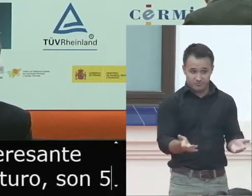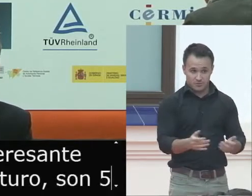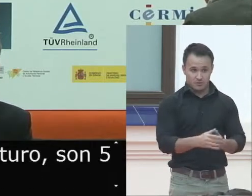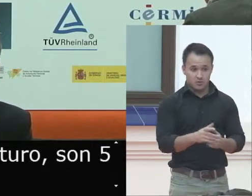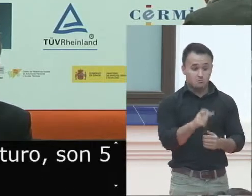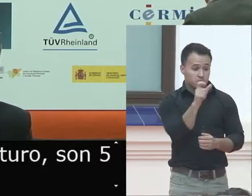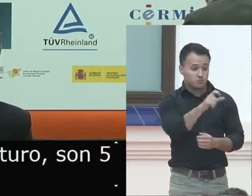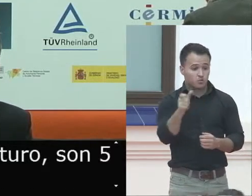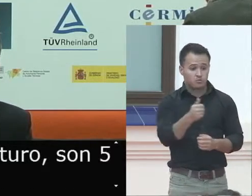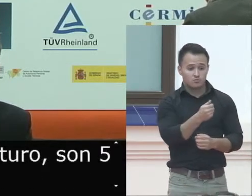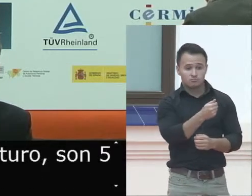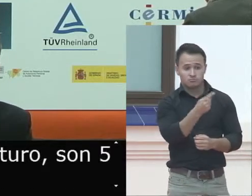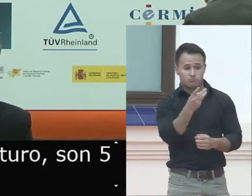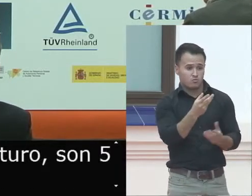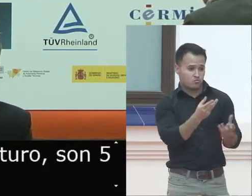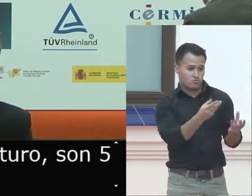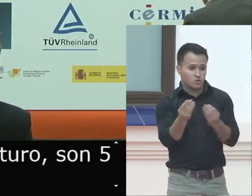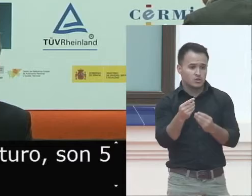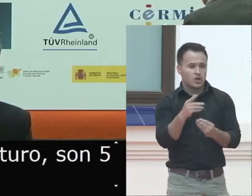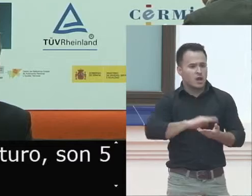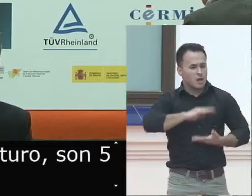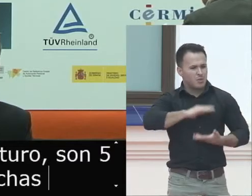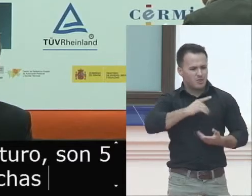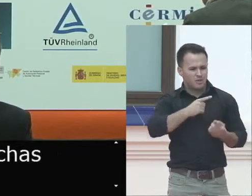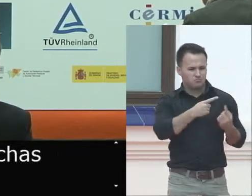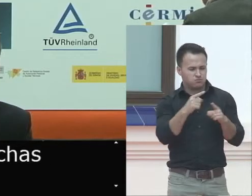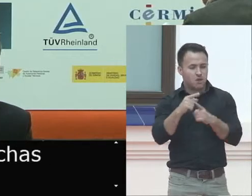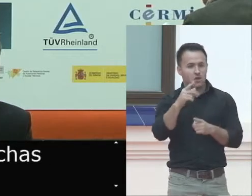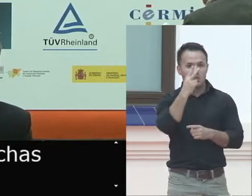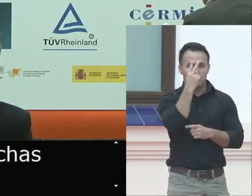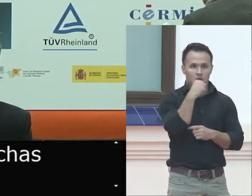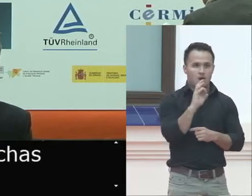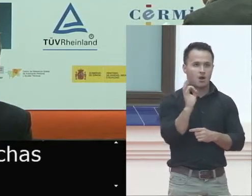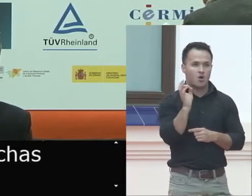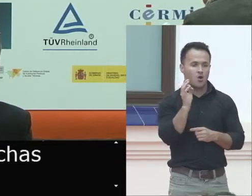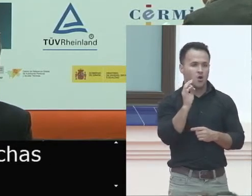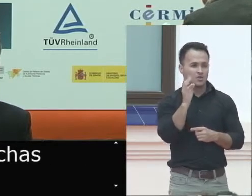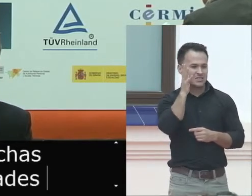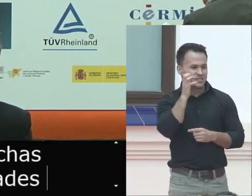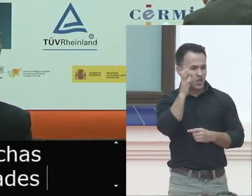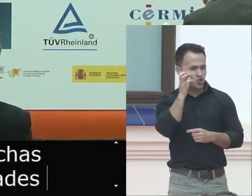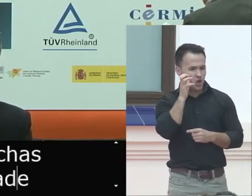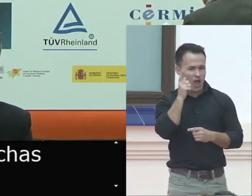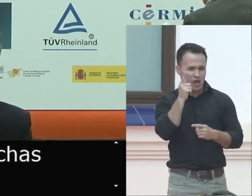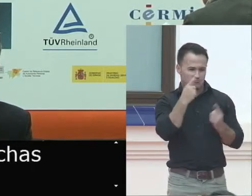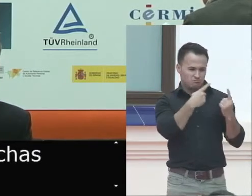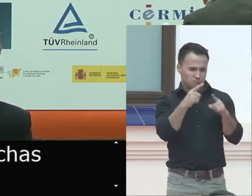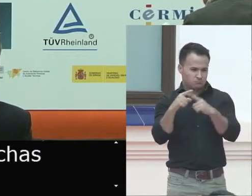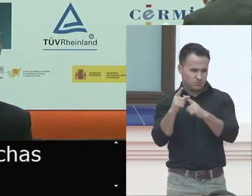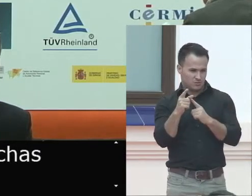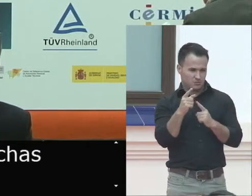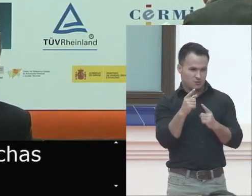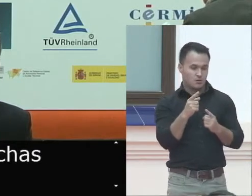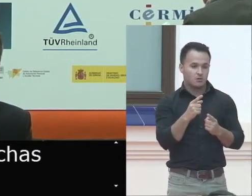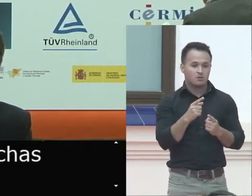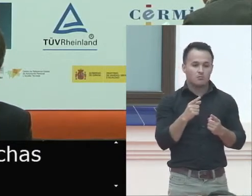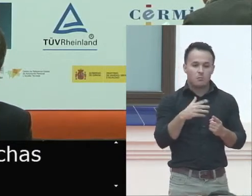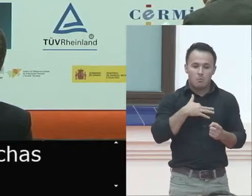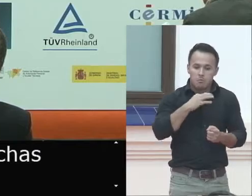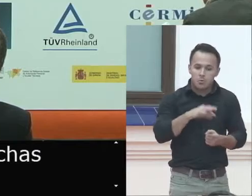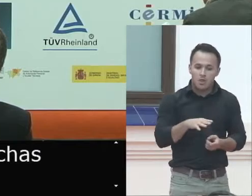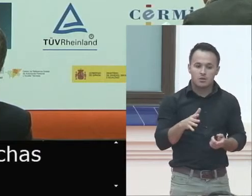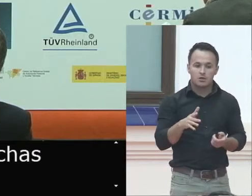muchísimas personas con distintas capacidades, o personas ciegas, con discapacidad sensorial, incluso intelectual, puedan